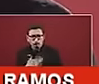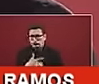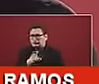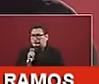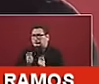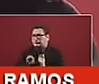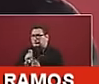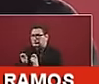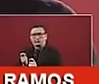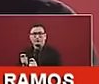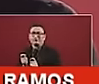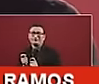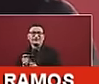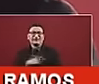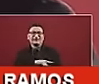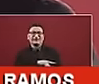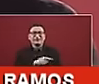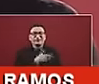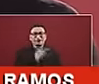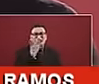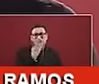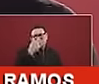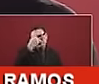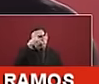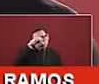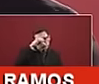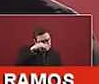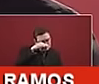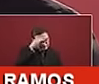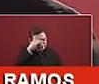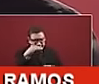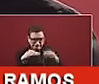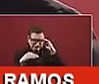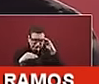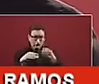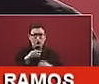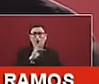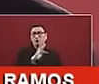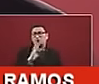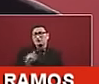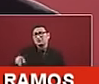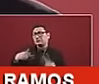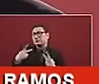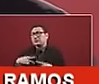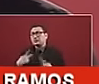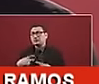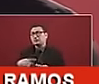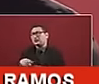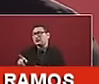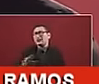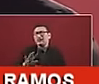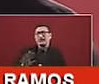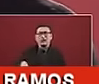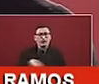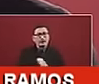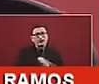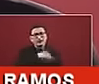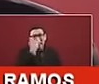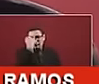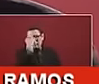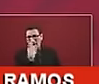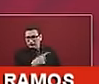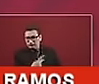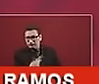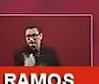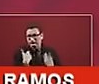teorizan demasiadas o tienen prejuicios ideólogicos lo que hay en el fondo jorge